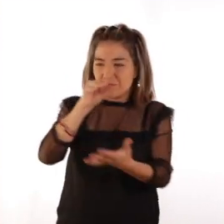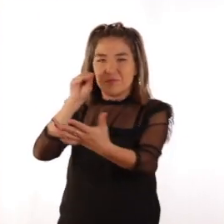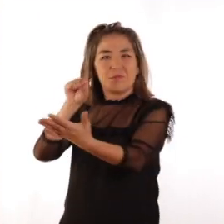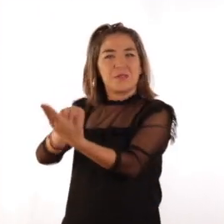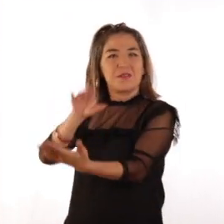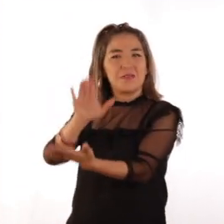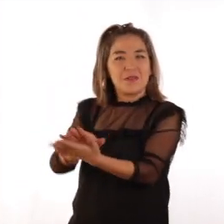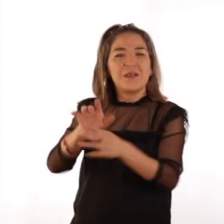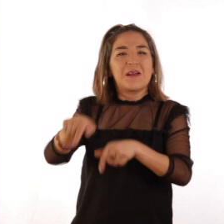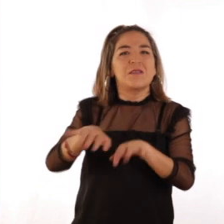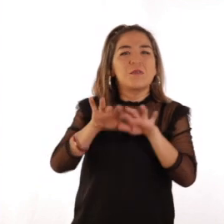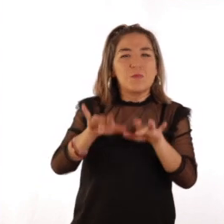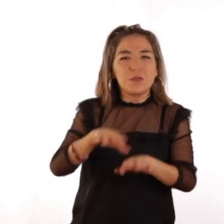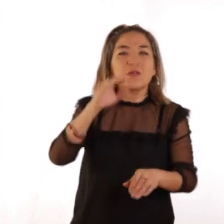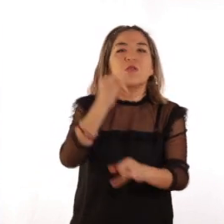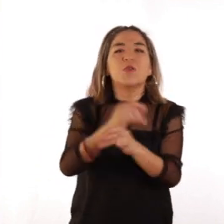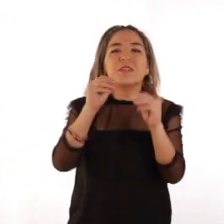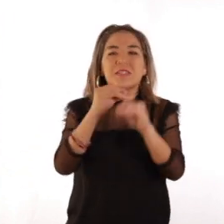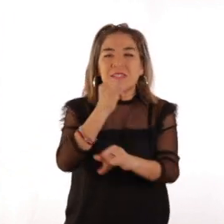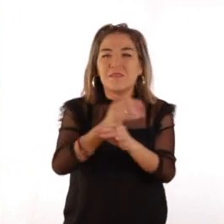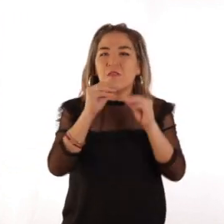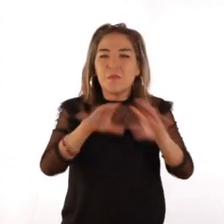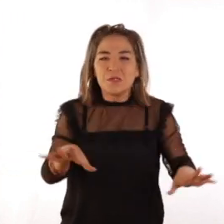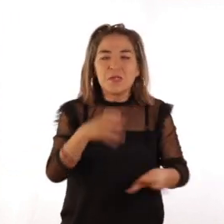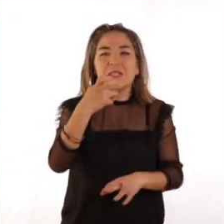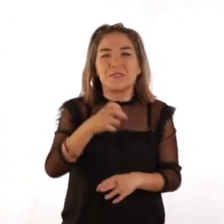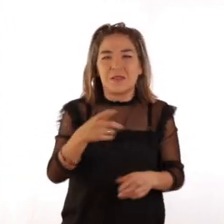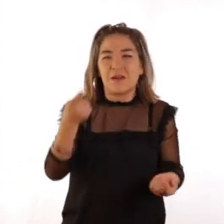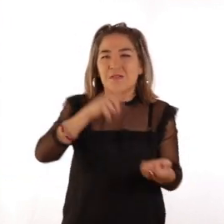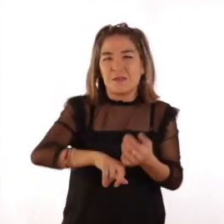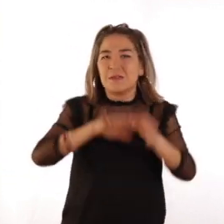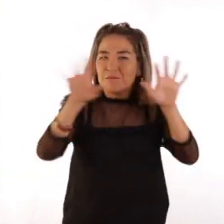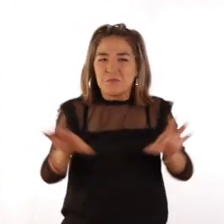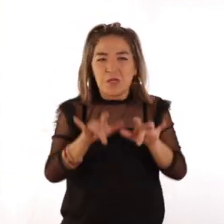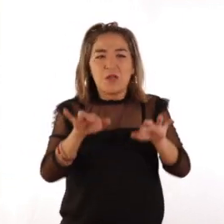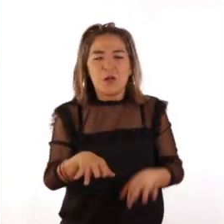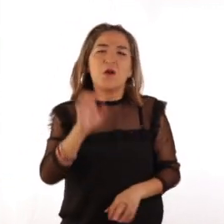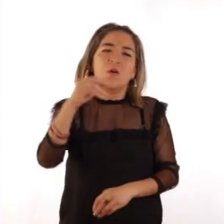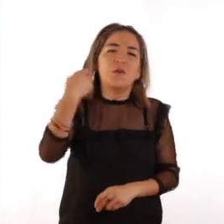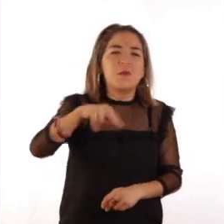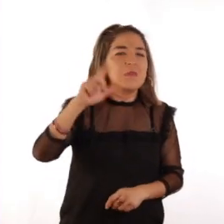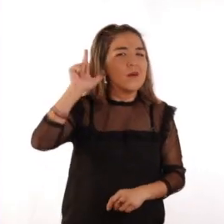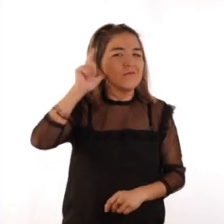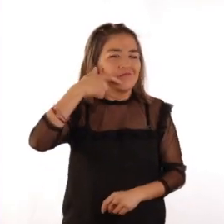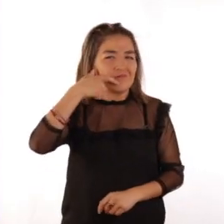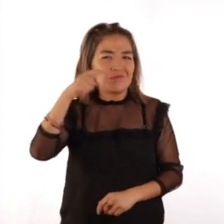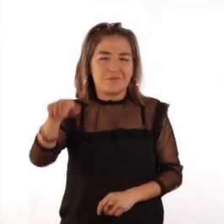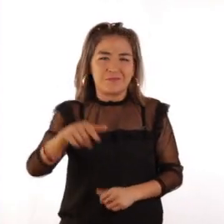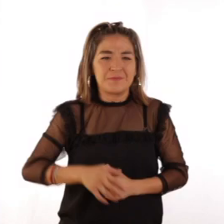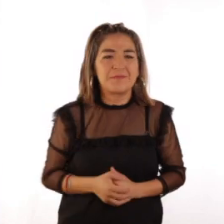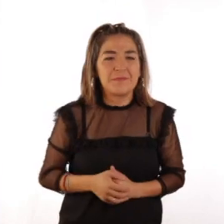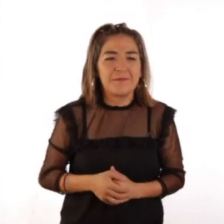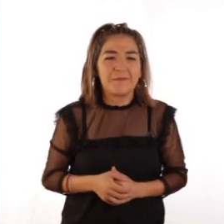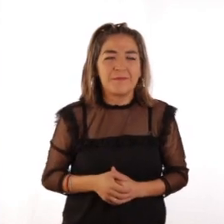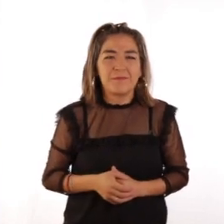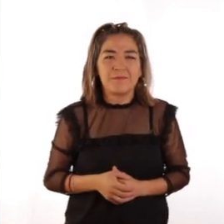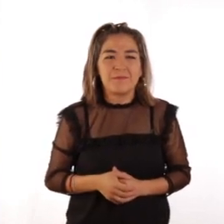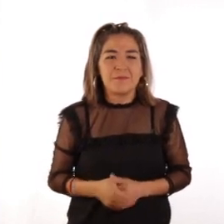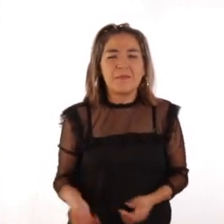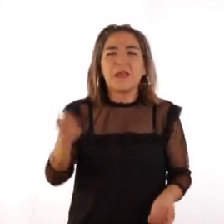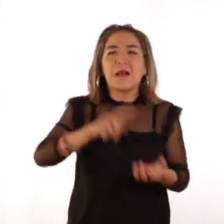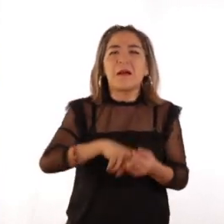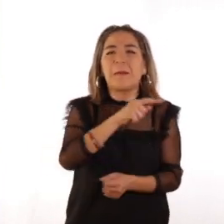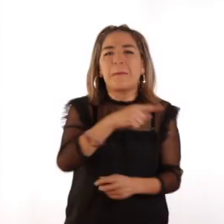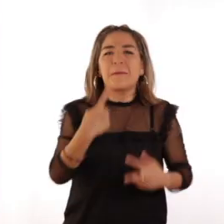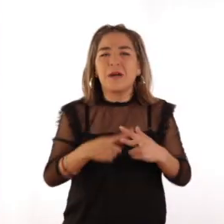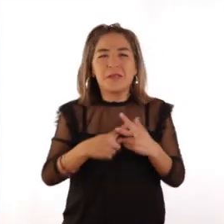digitalizan y se integran junto con todos los datos recogidos con dispositivos móviles o llamadas telefónicas. Las